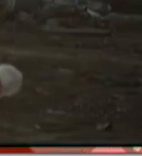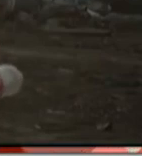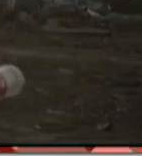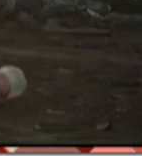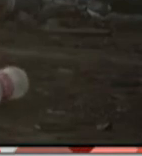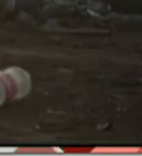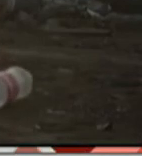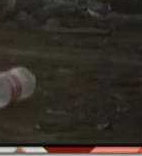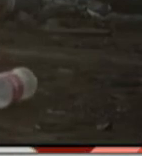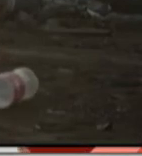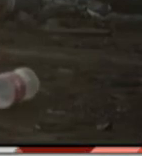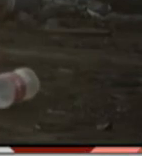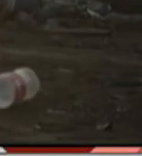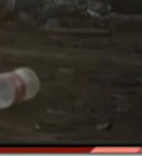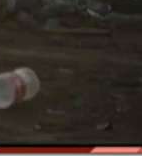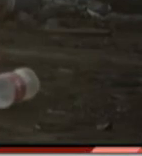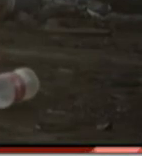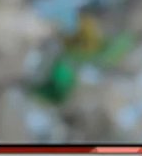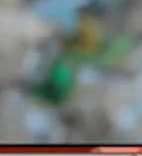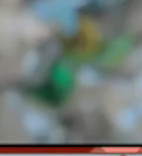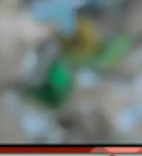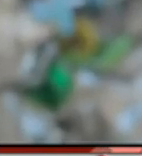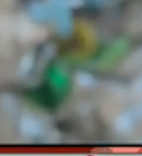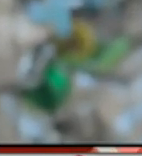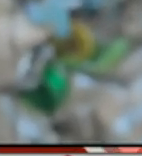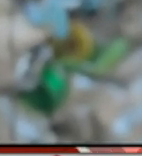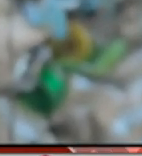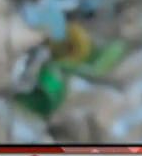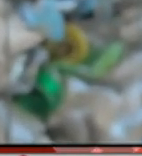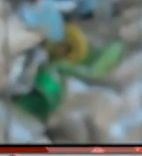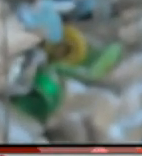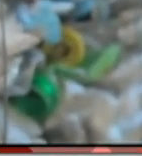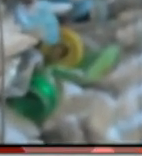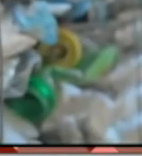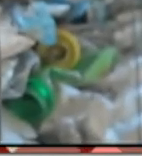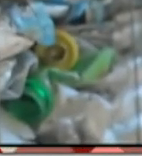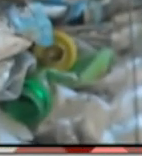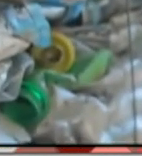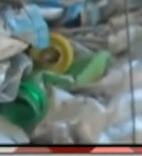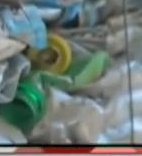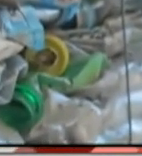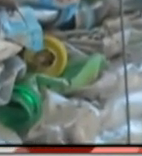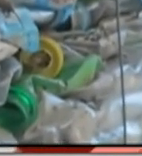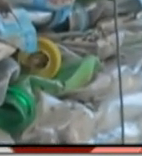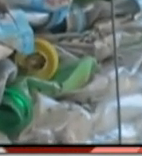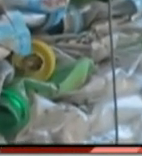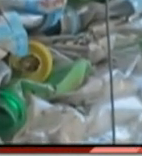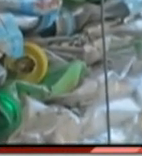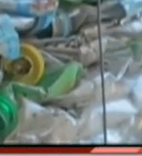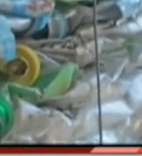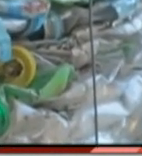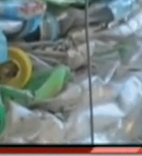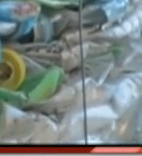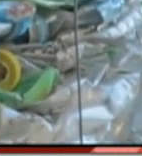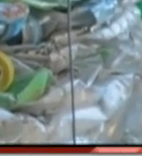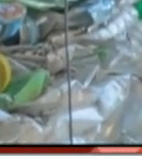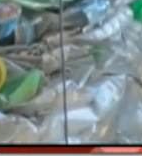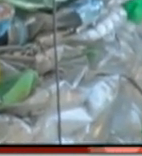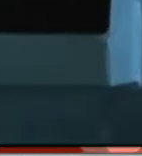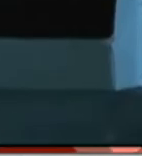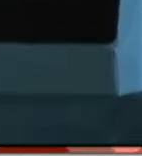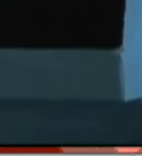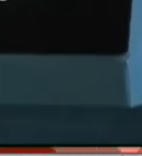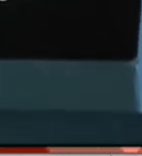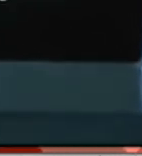ladrillos ecológicos de bajo costo reciclando botellas de plástico. La fundación se abrió paso entre 2.300